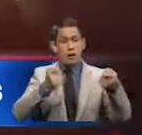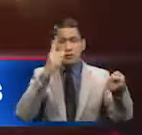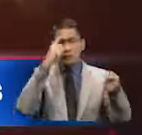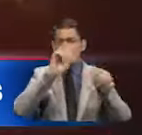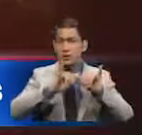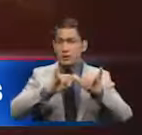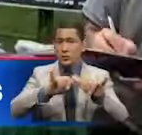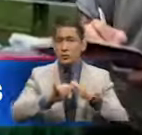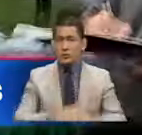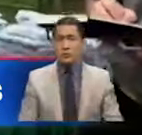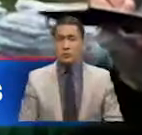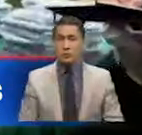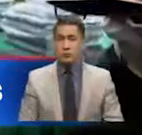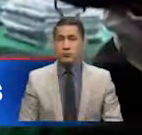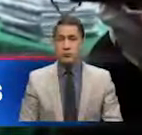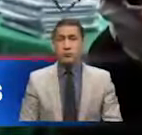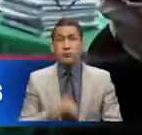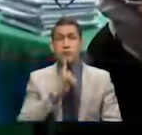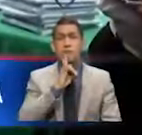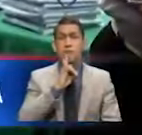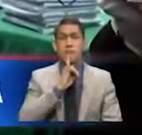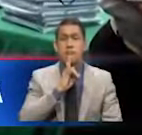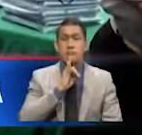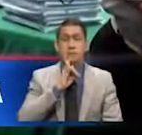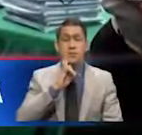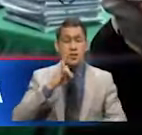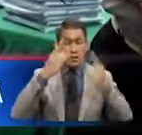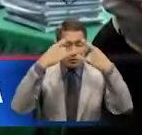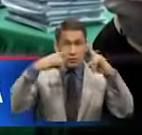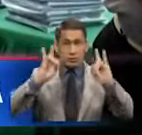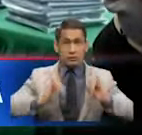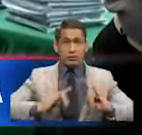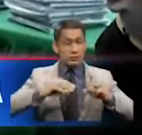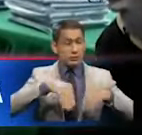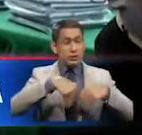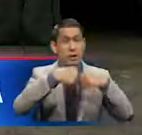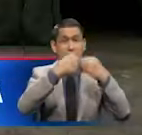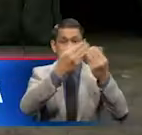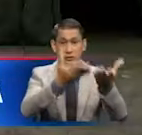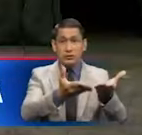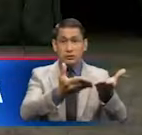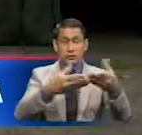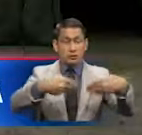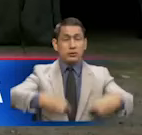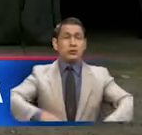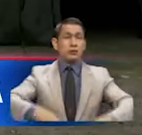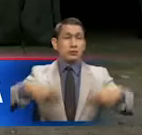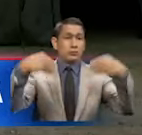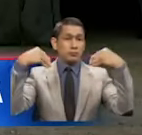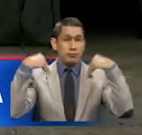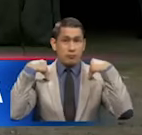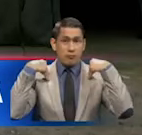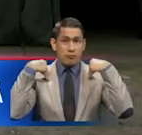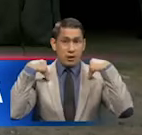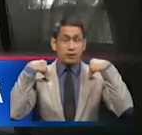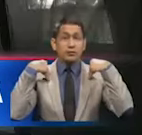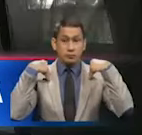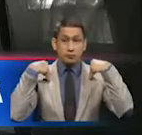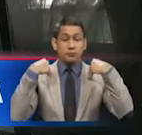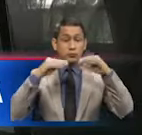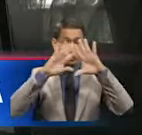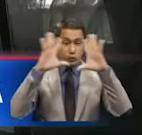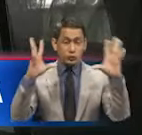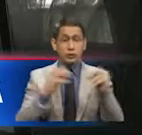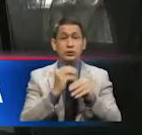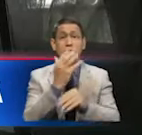vehículos. Estados Unidos donó carpas, catres de campaña, sábanas y mallas mosquiteras, todo por un valor total